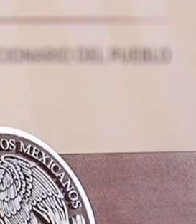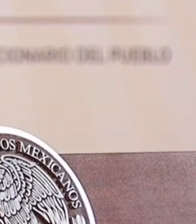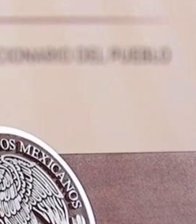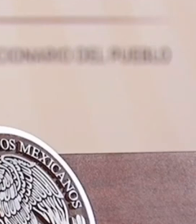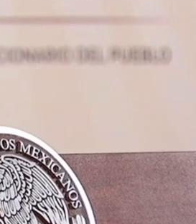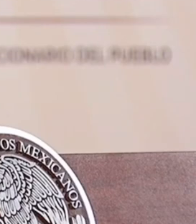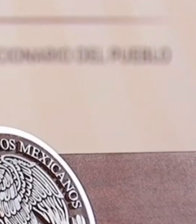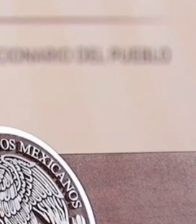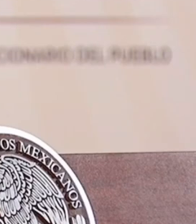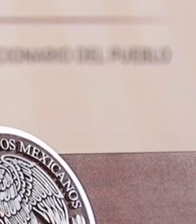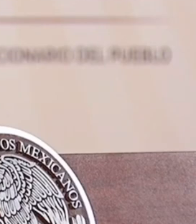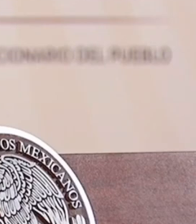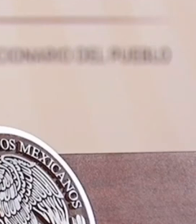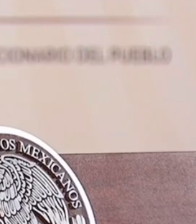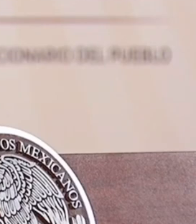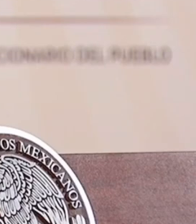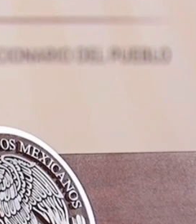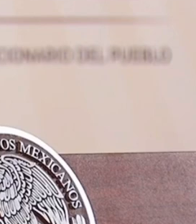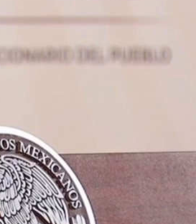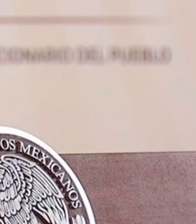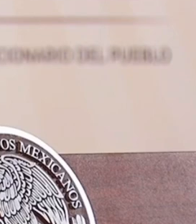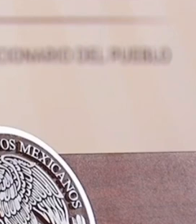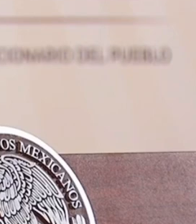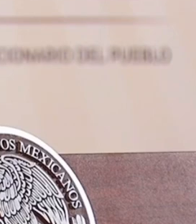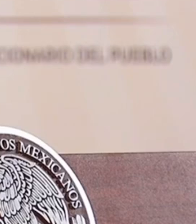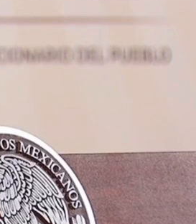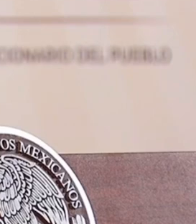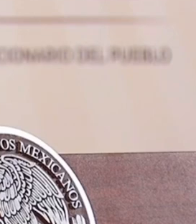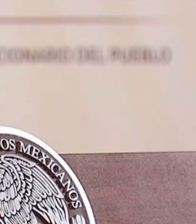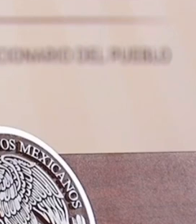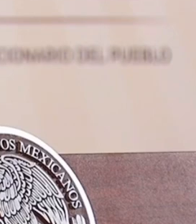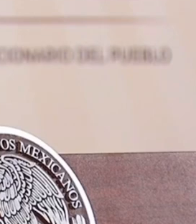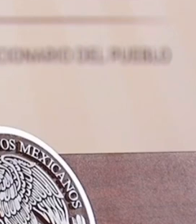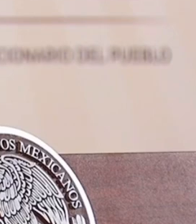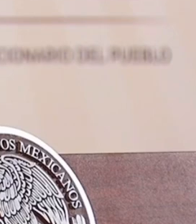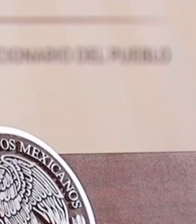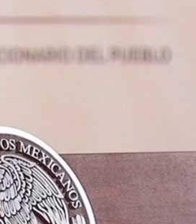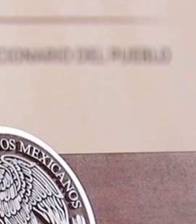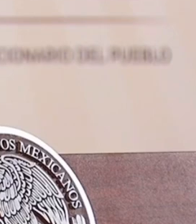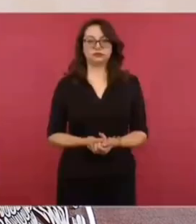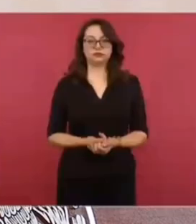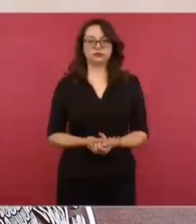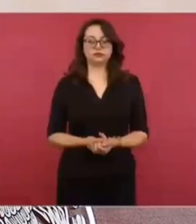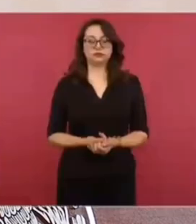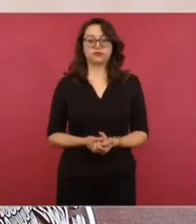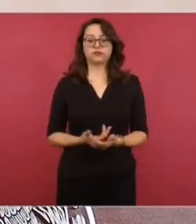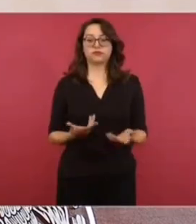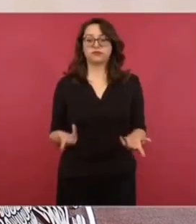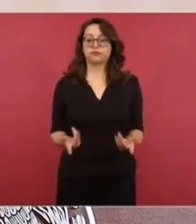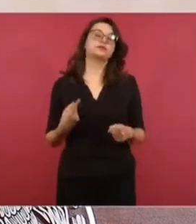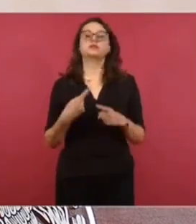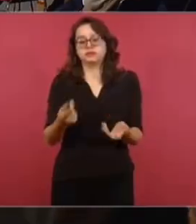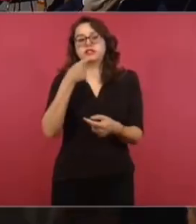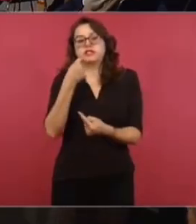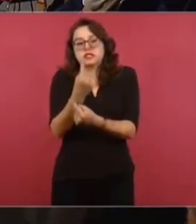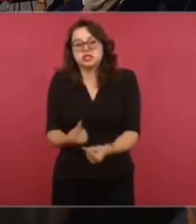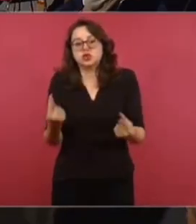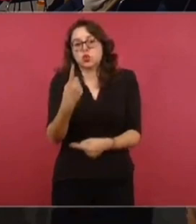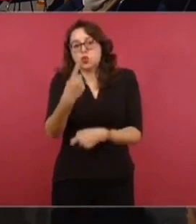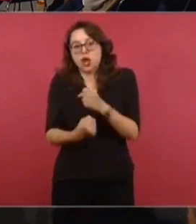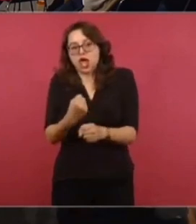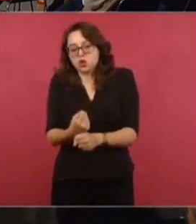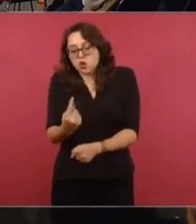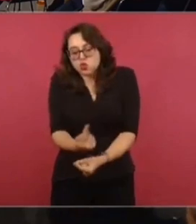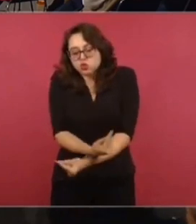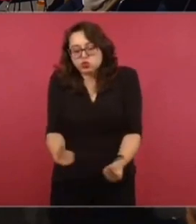de un año y desde luego con comorbilidades, esto que está de 50, hasta 50, de 59 años para abajo. Y precisamente